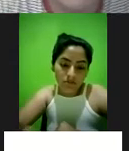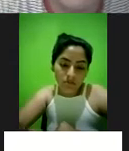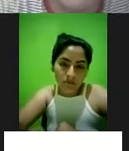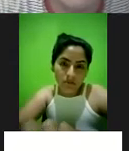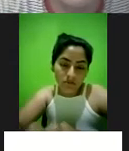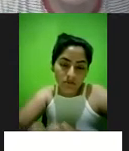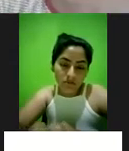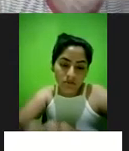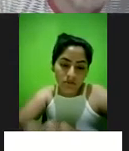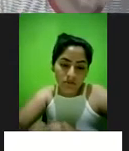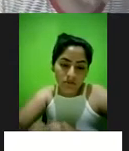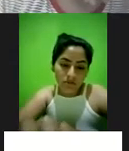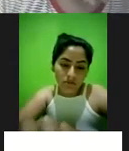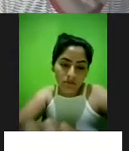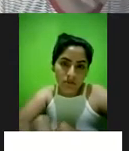Sistema tegumental.